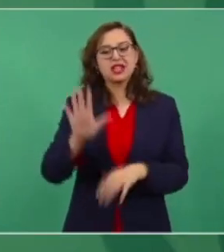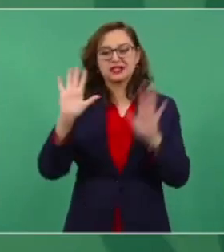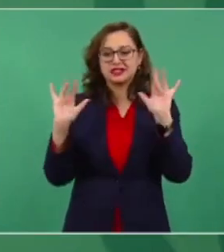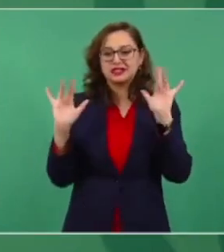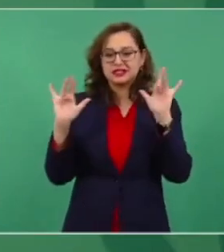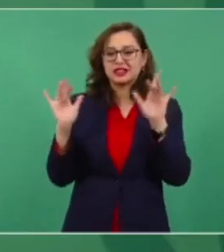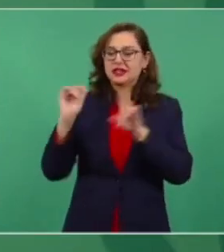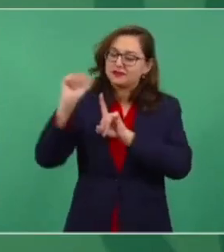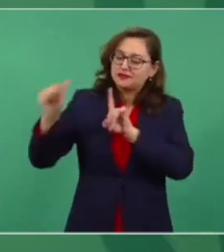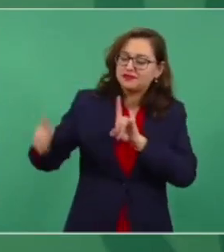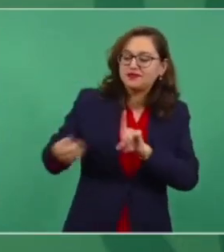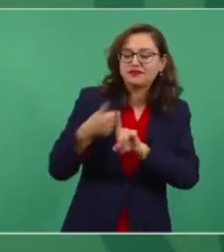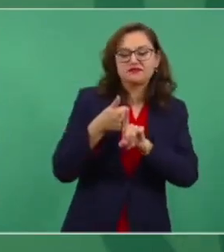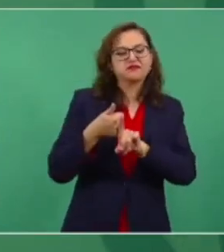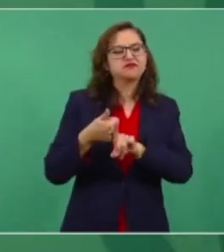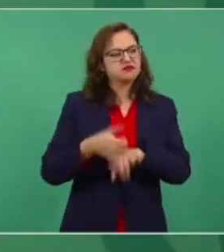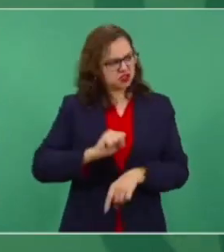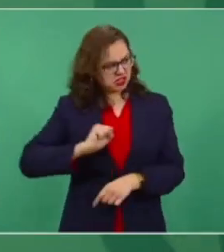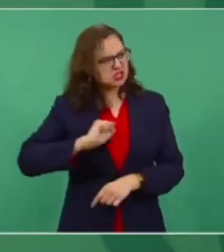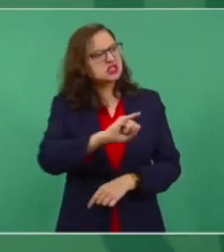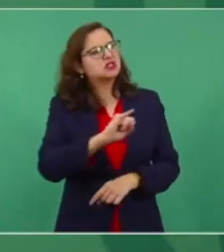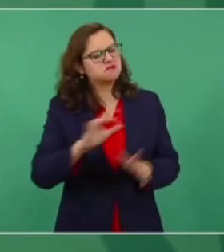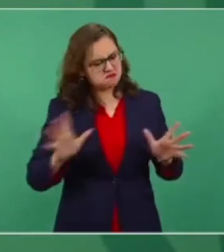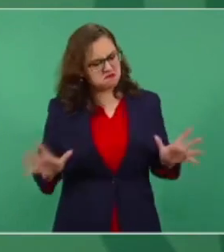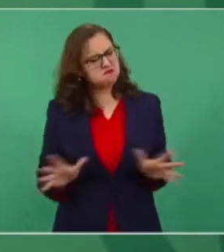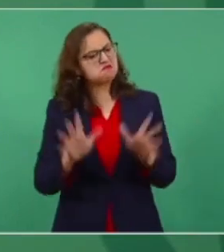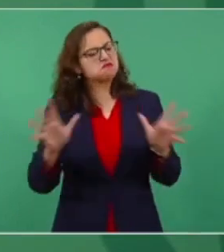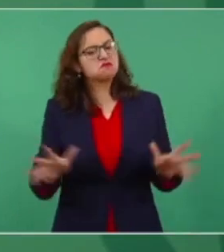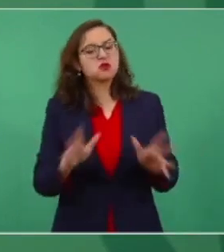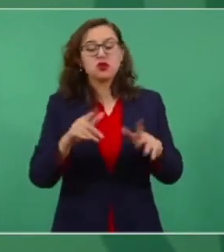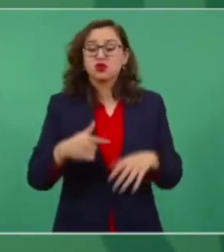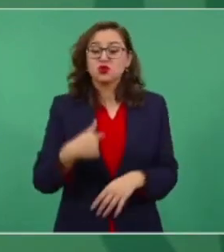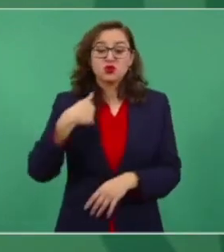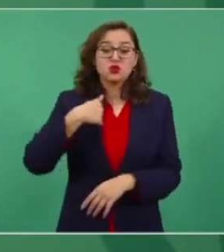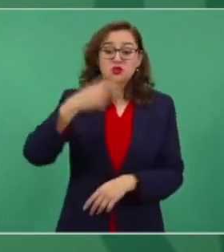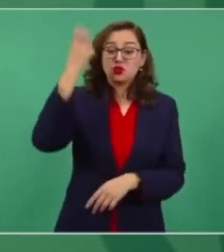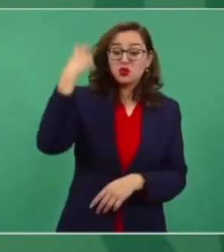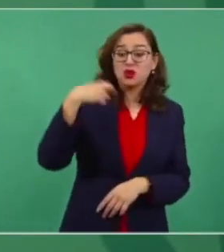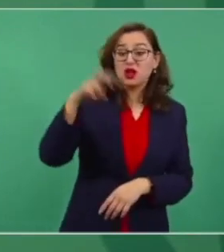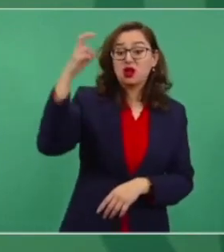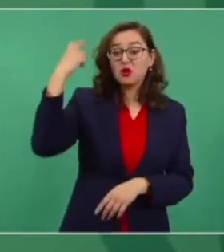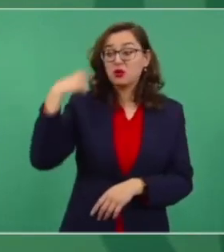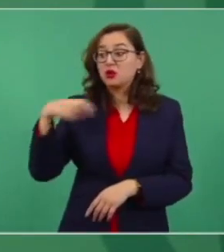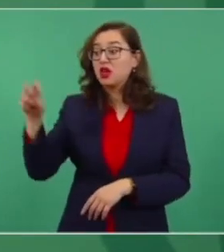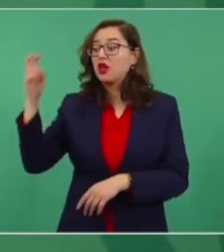que me dice adelante, así como me encuentro 1, 2, 3 que